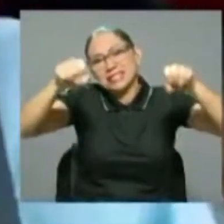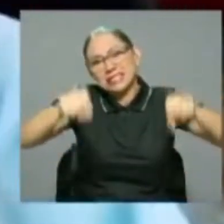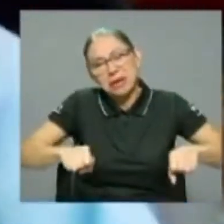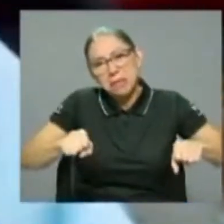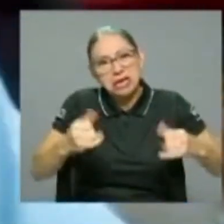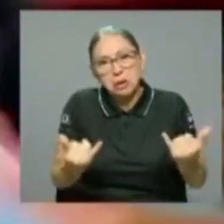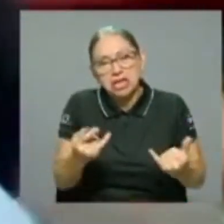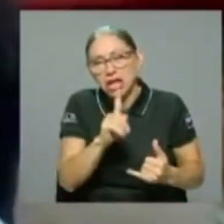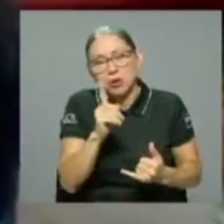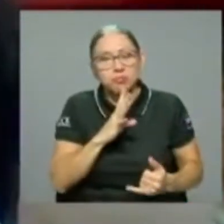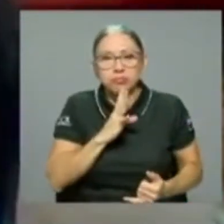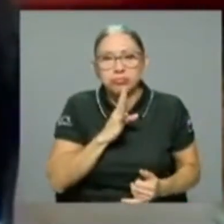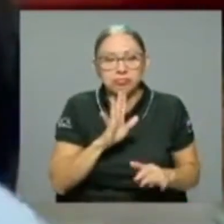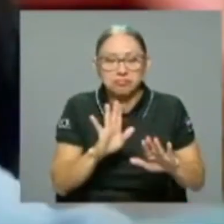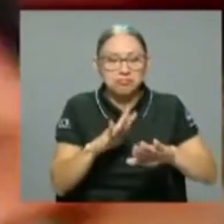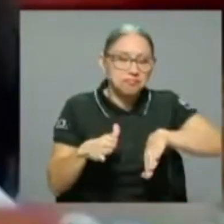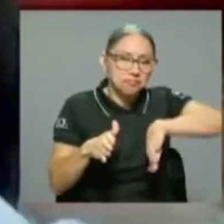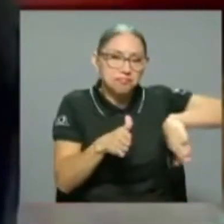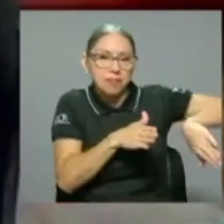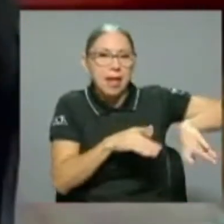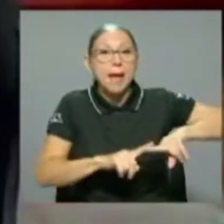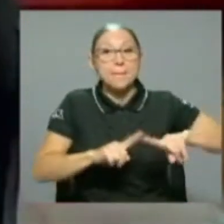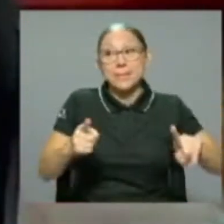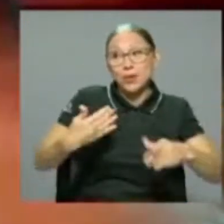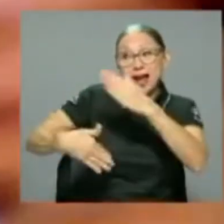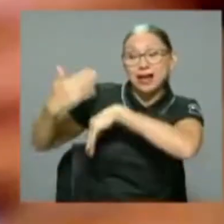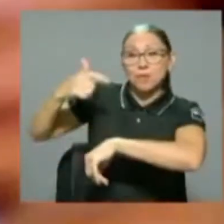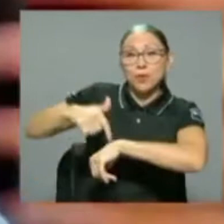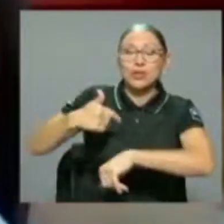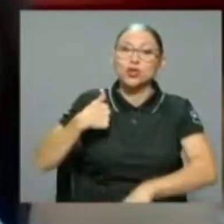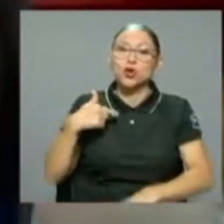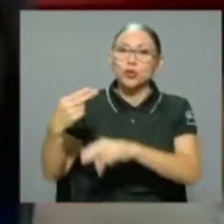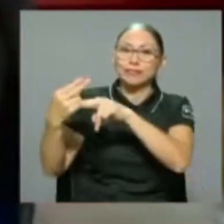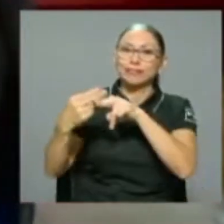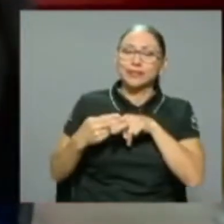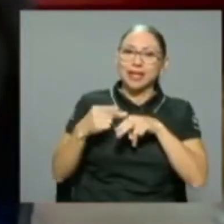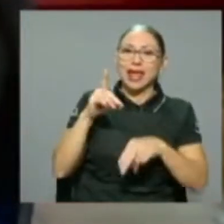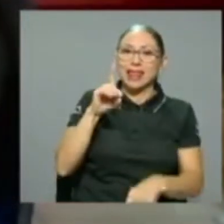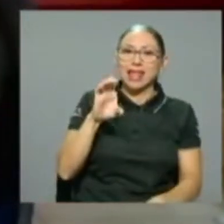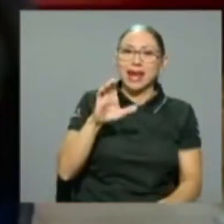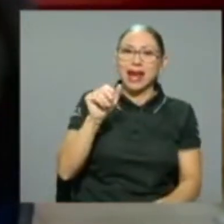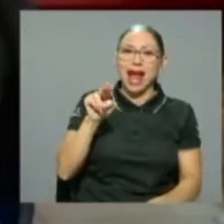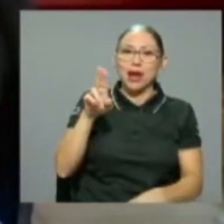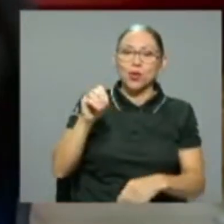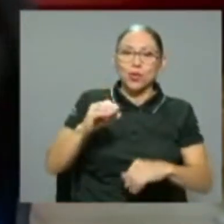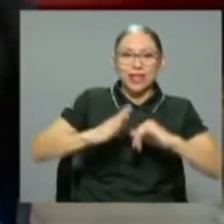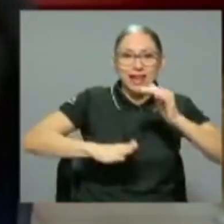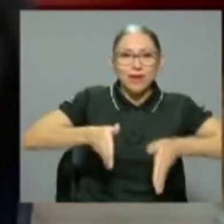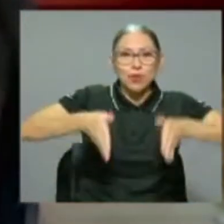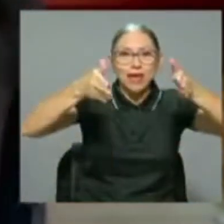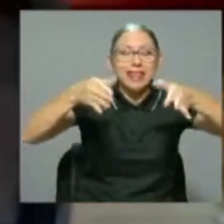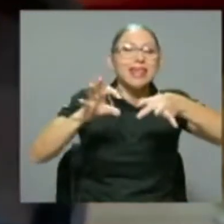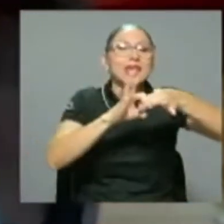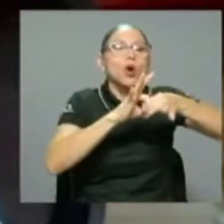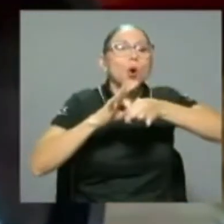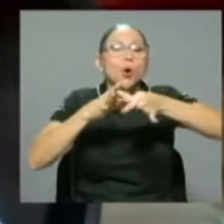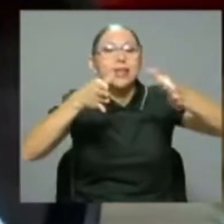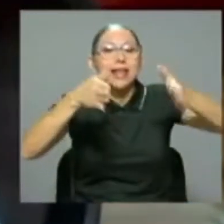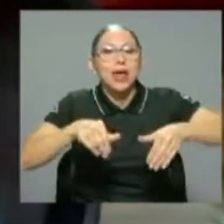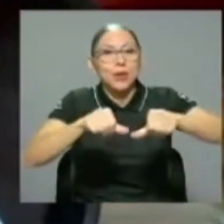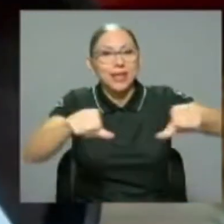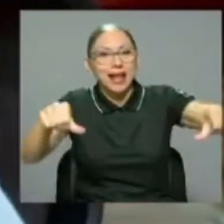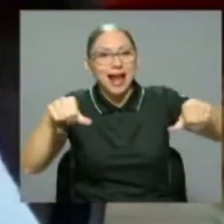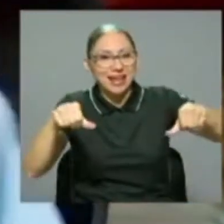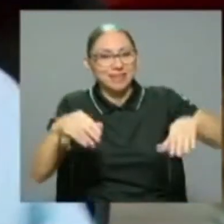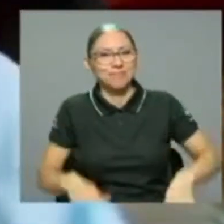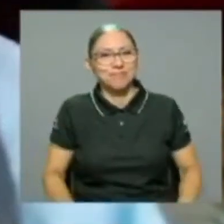discutir ahora. El asunto es que yo era decano de la facultad y coordinador del área. Y los